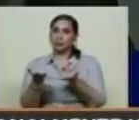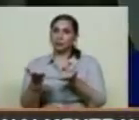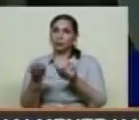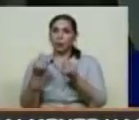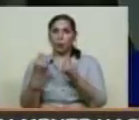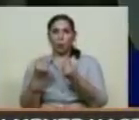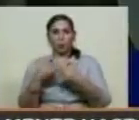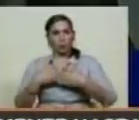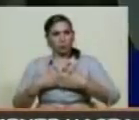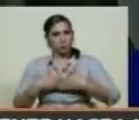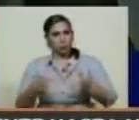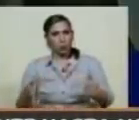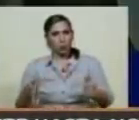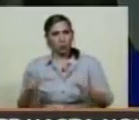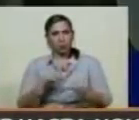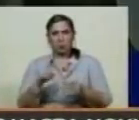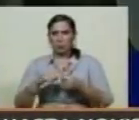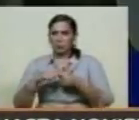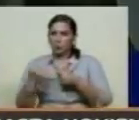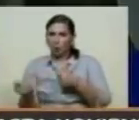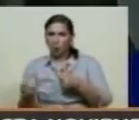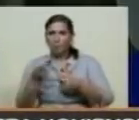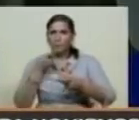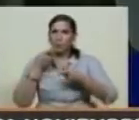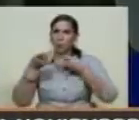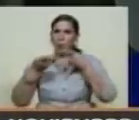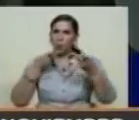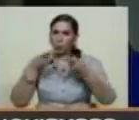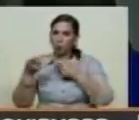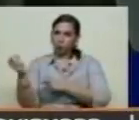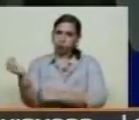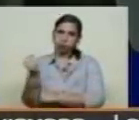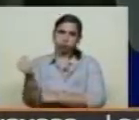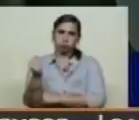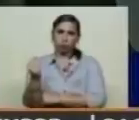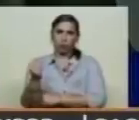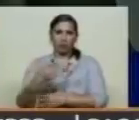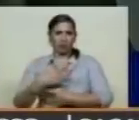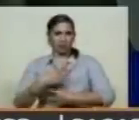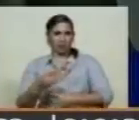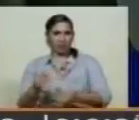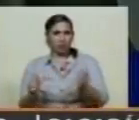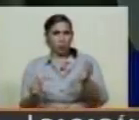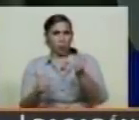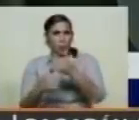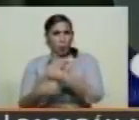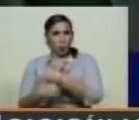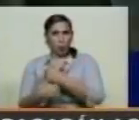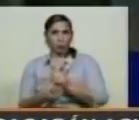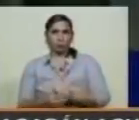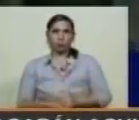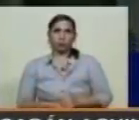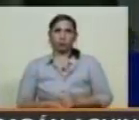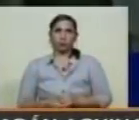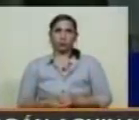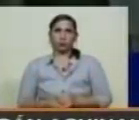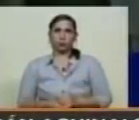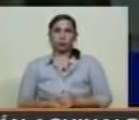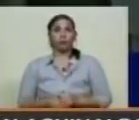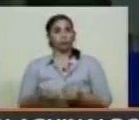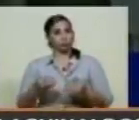sin mezquindades, sin politiquería, sin intereses ocultos, con transparencia, con